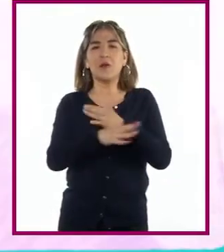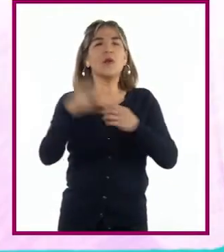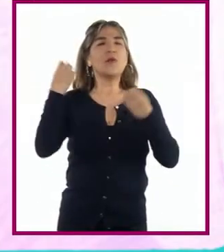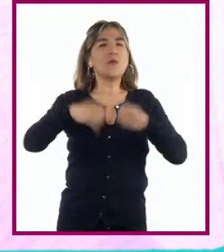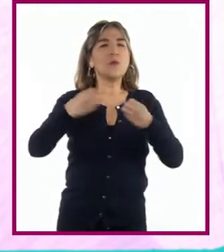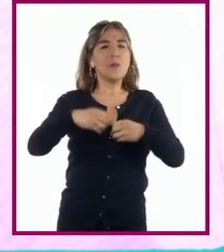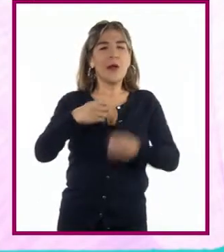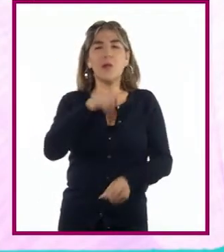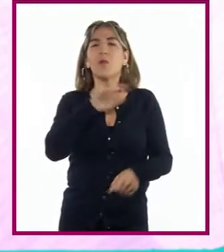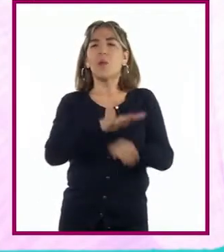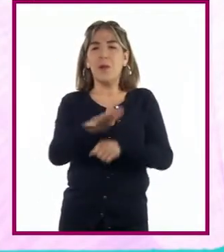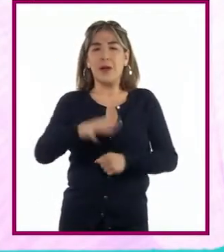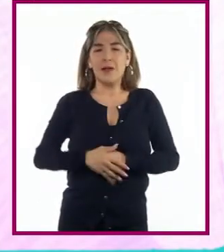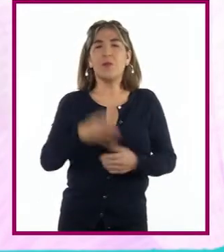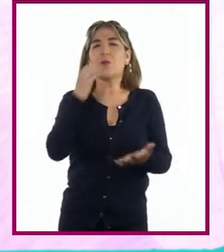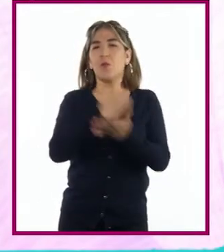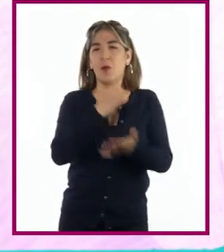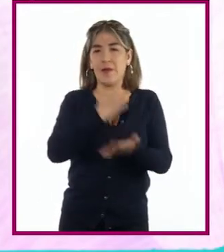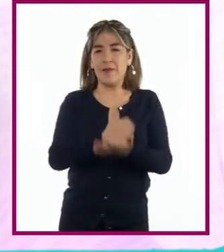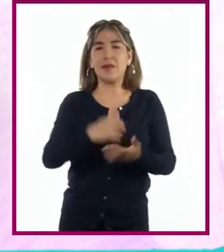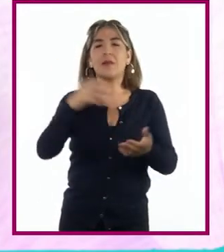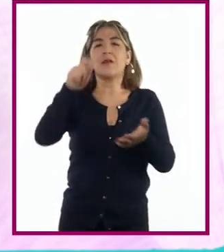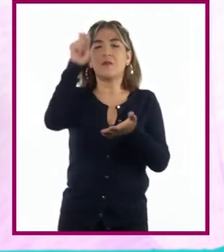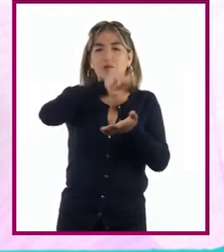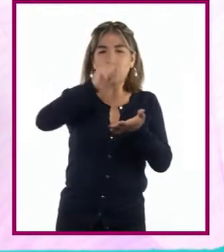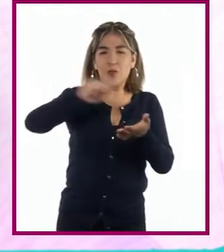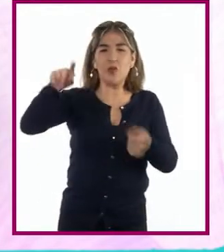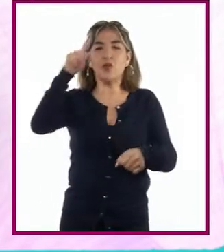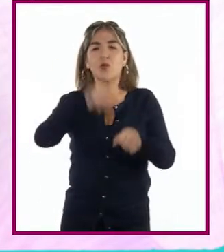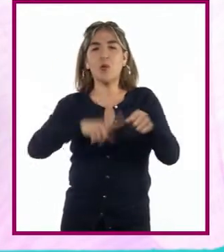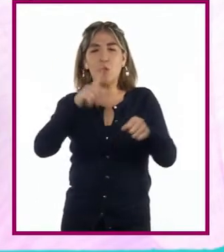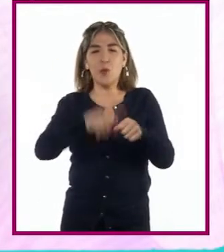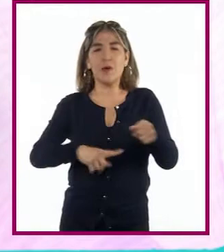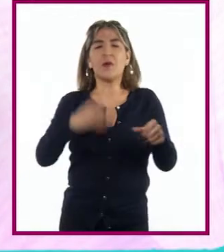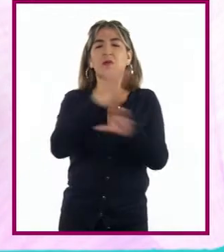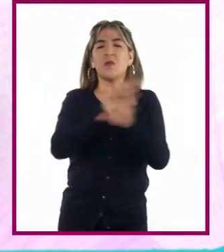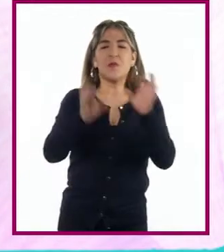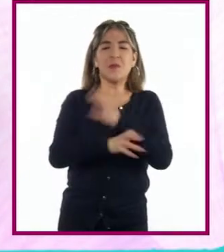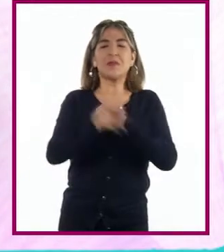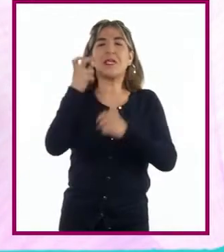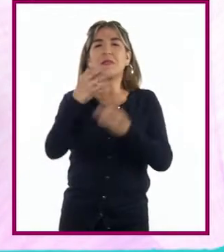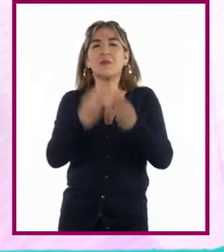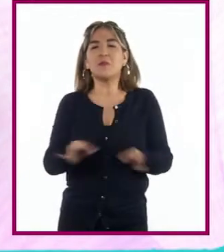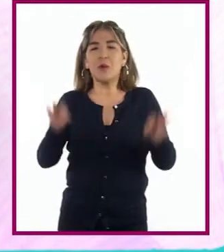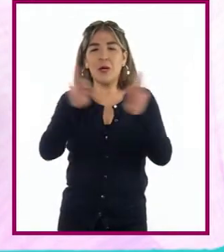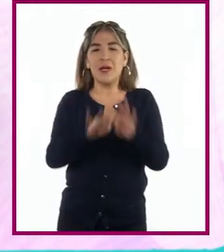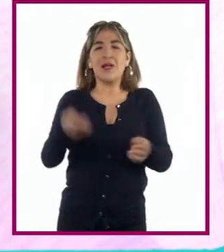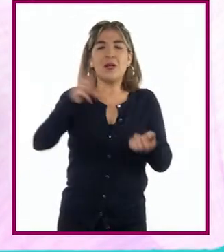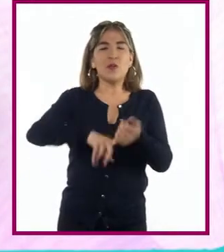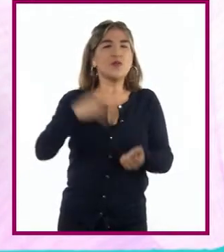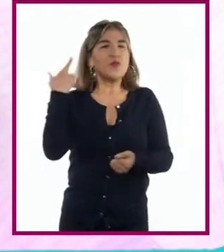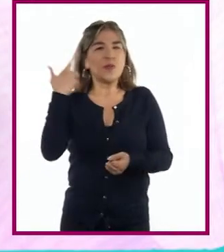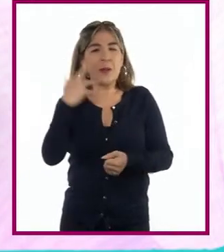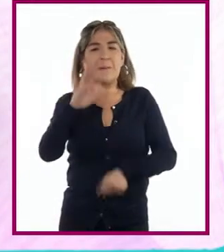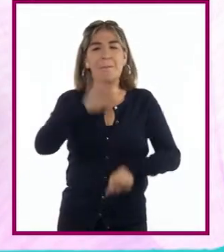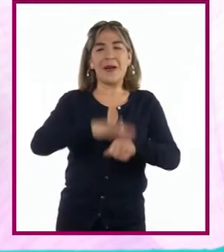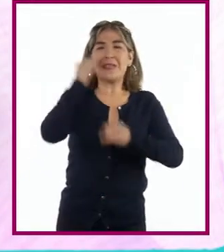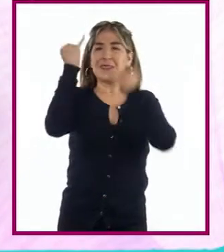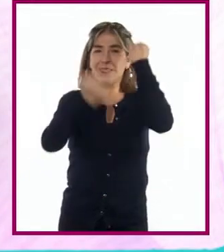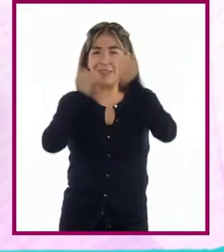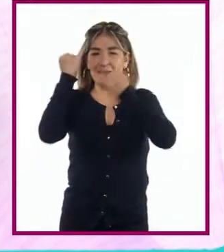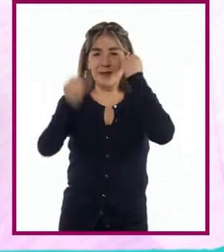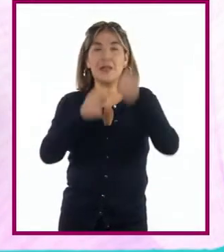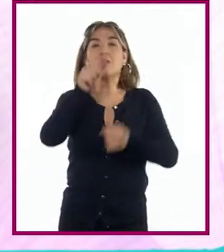serán cuaderno de artes, marcadores, colores y objetos que puedan producir sonido, mucha creatividad y